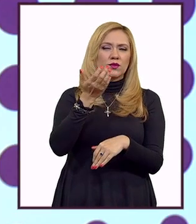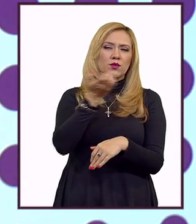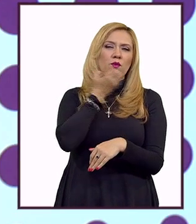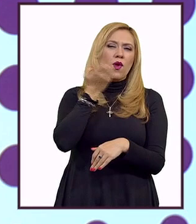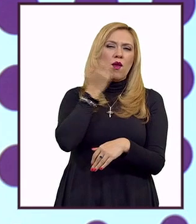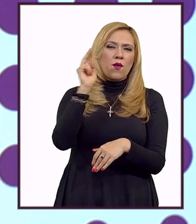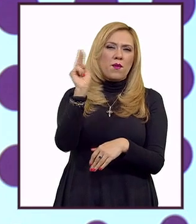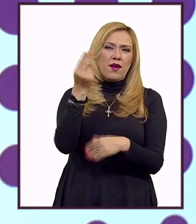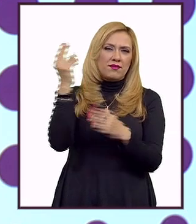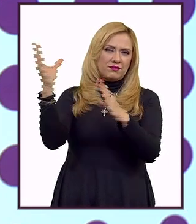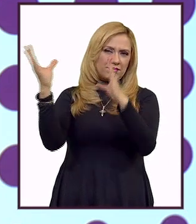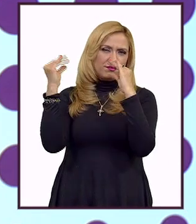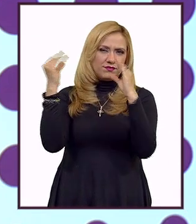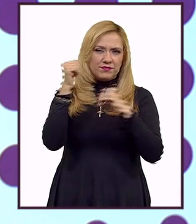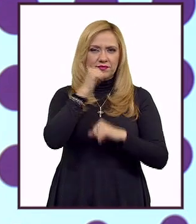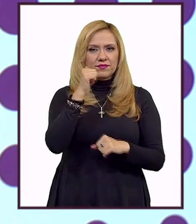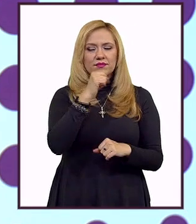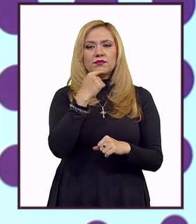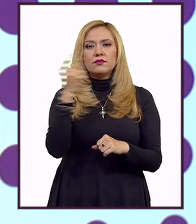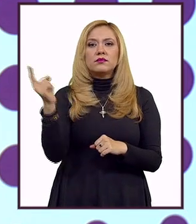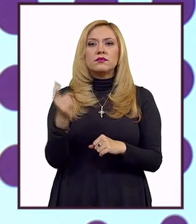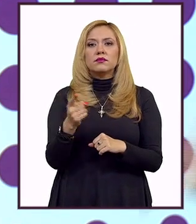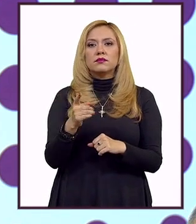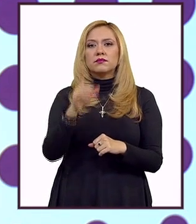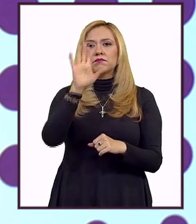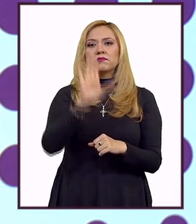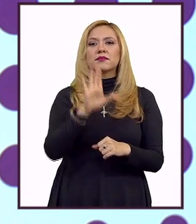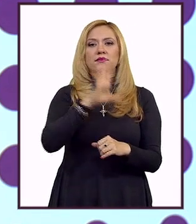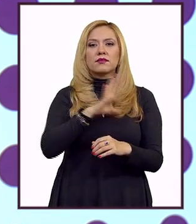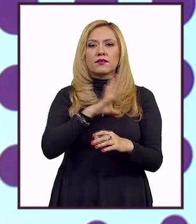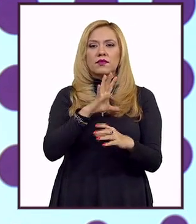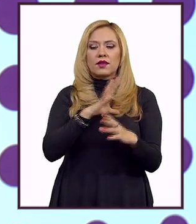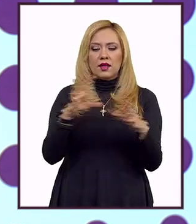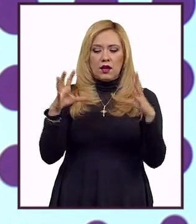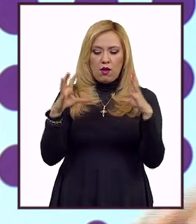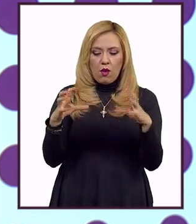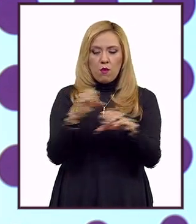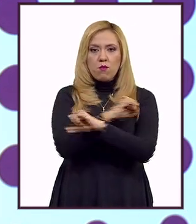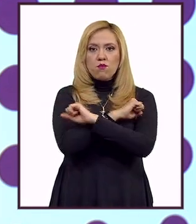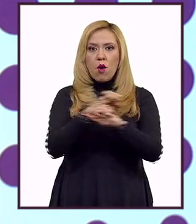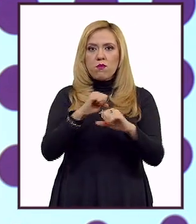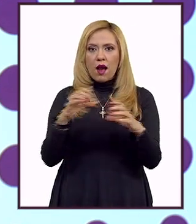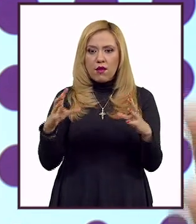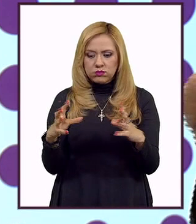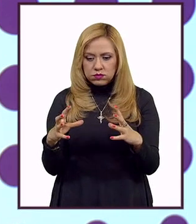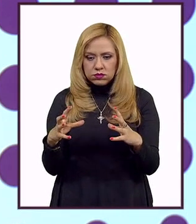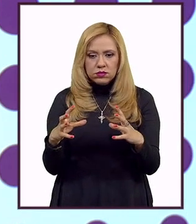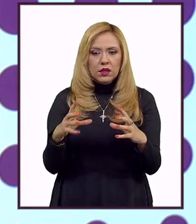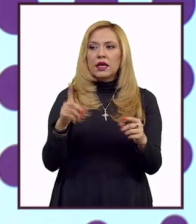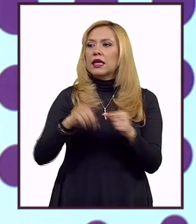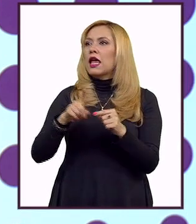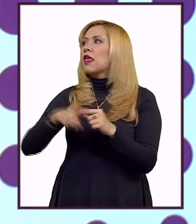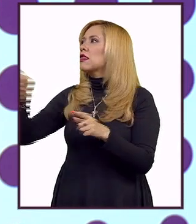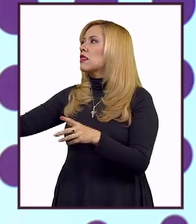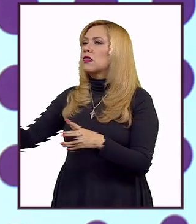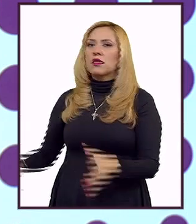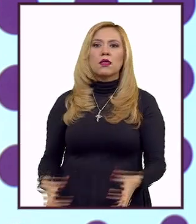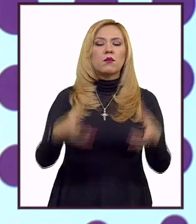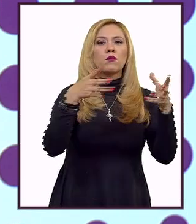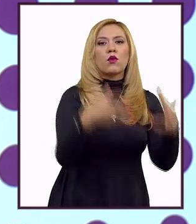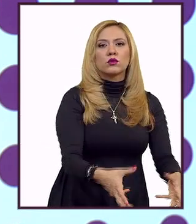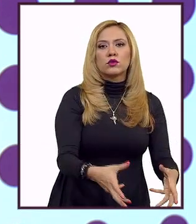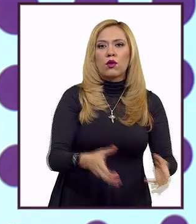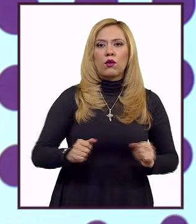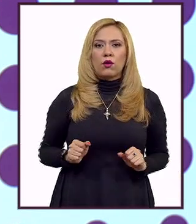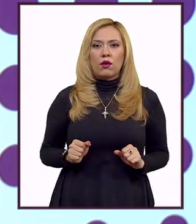un reconocido académico que te dice, tienes una bomba y tienes a la persona que la pudo haber puesto. Ah, sí. Roxy. Se justifica, Sí. Roxy. Se justifica la tortura